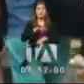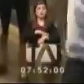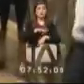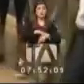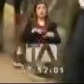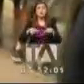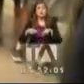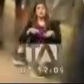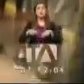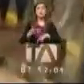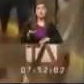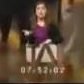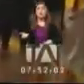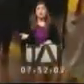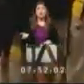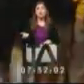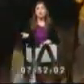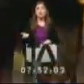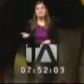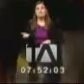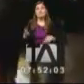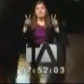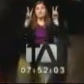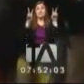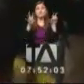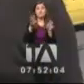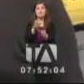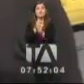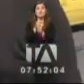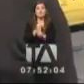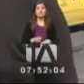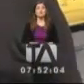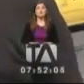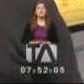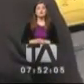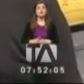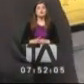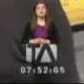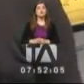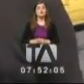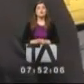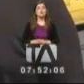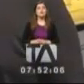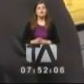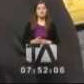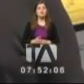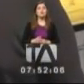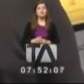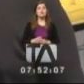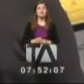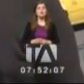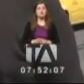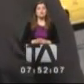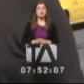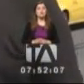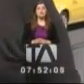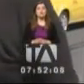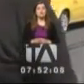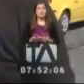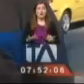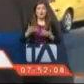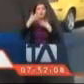en este tipo de estaciones corresponde a un tema de seguridad. Ahora que vivimos tiempos en los que ha habido